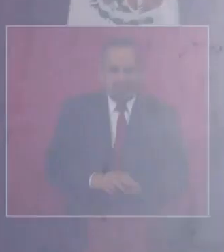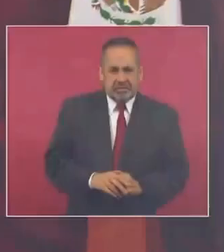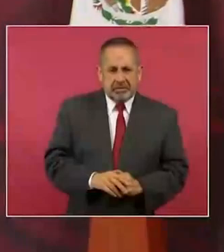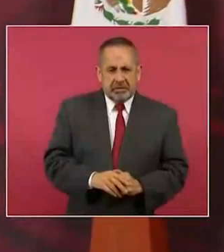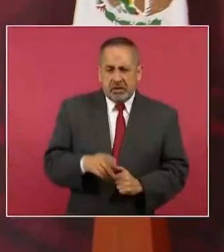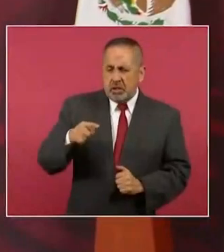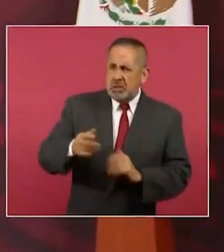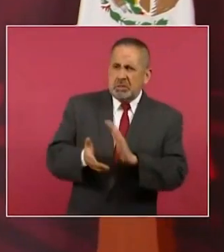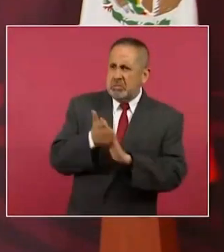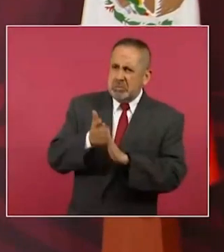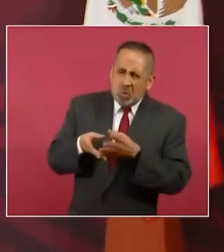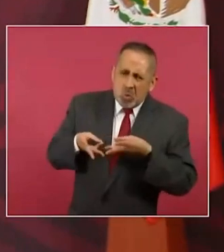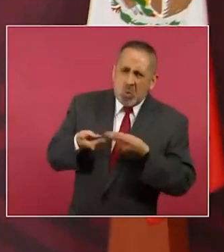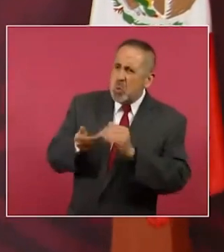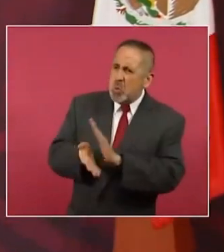Es una obra